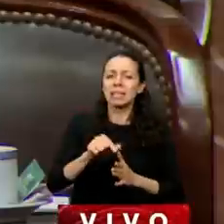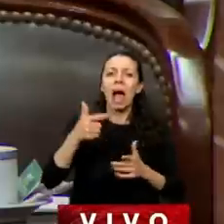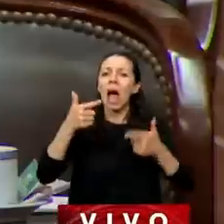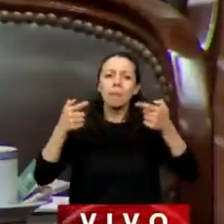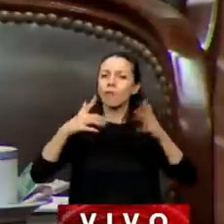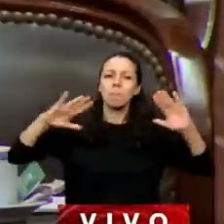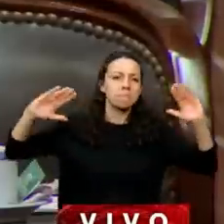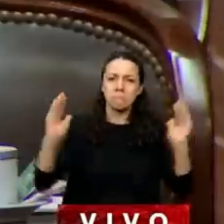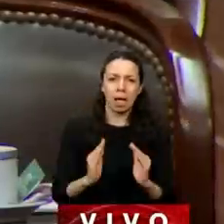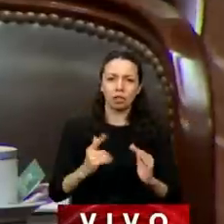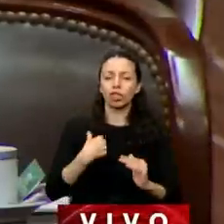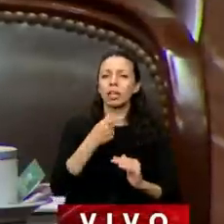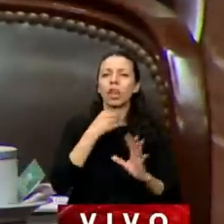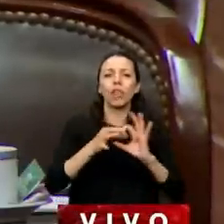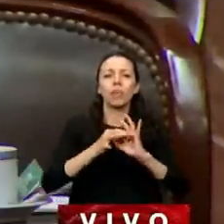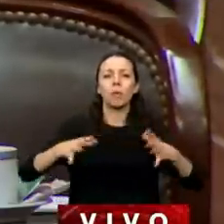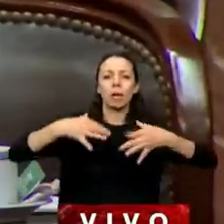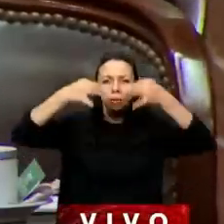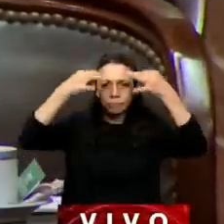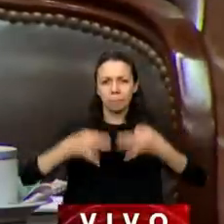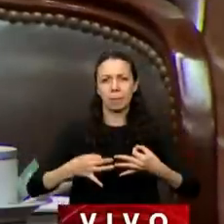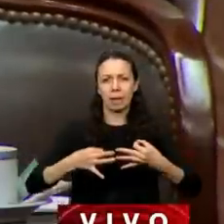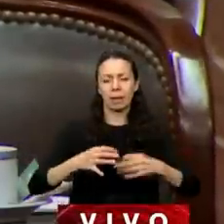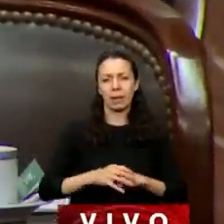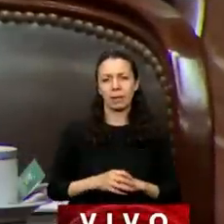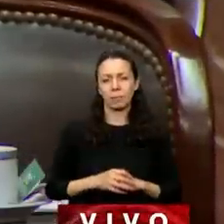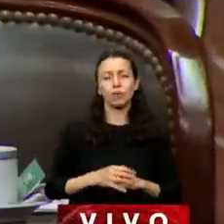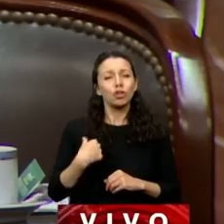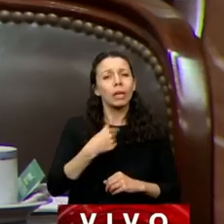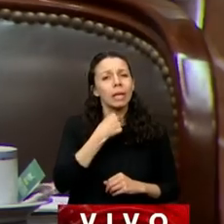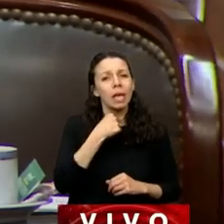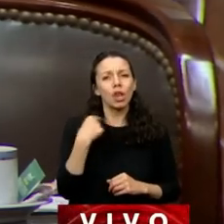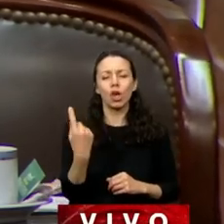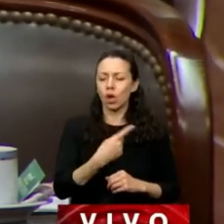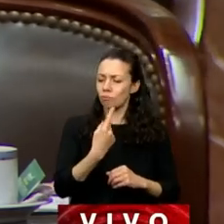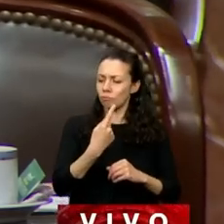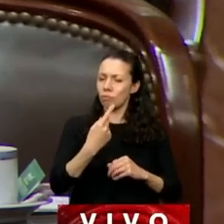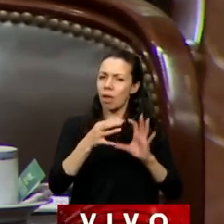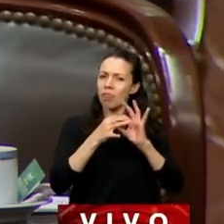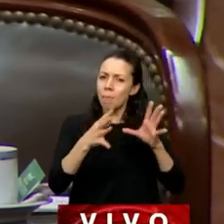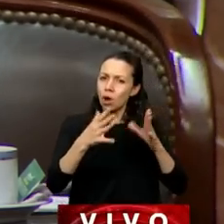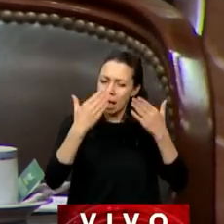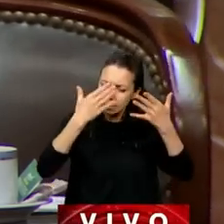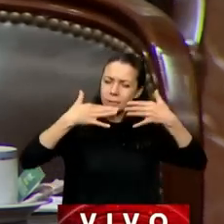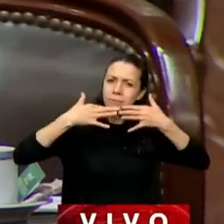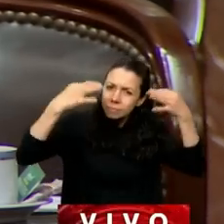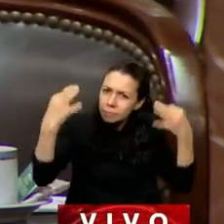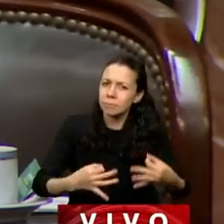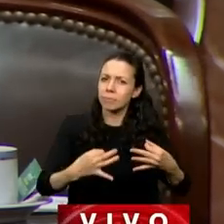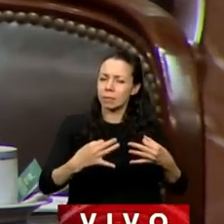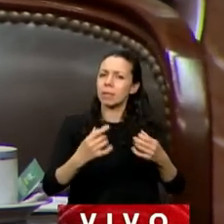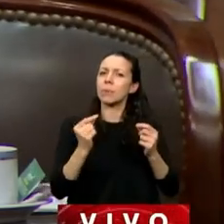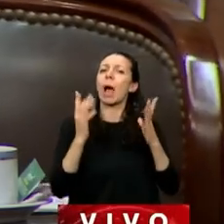una democracia plena. Quiero que honremos nuestra democracia y que valoremos